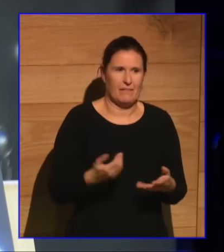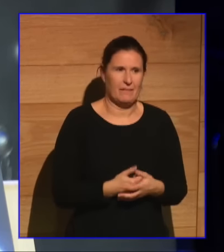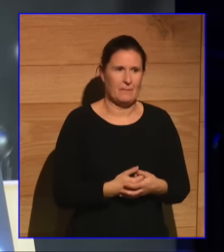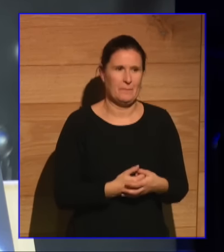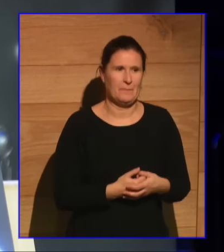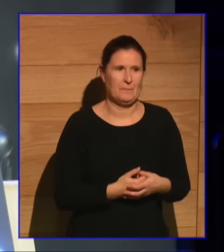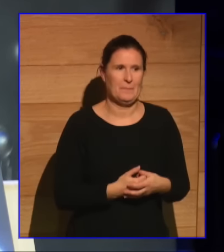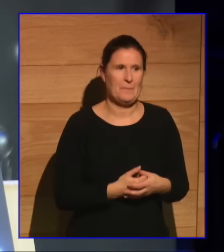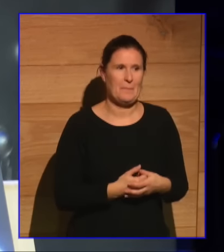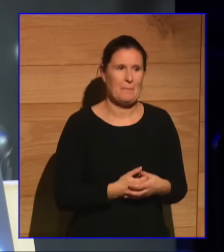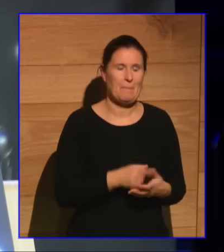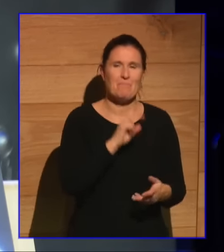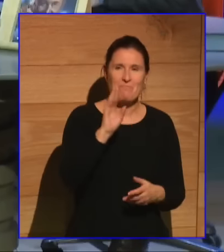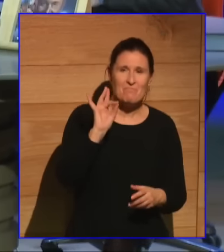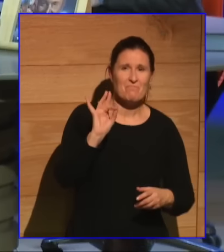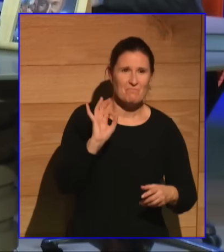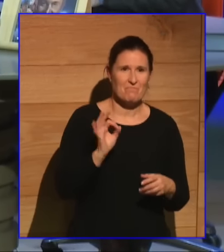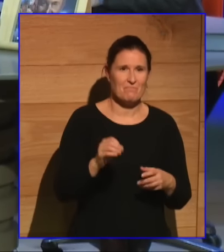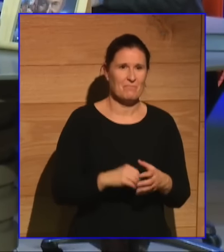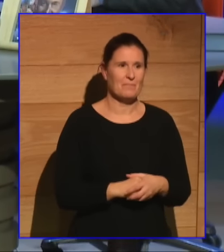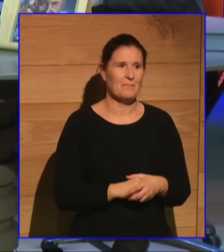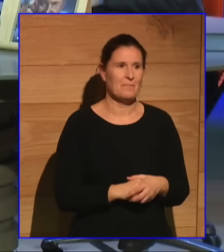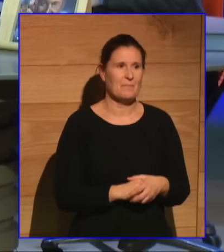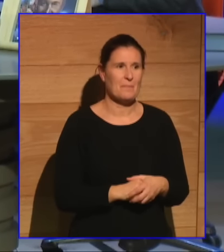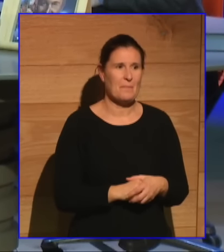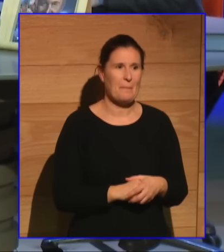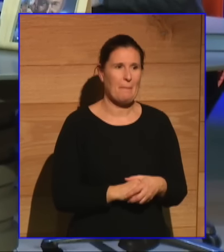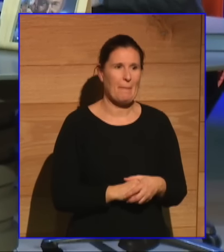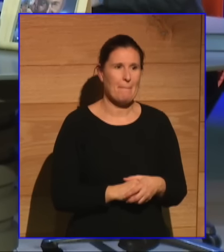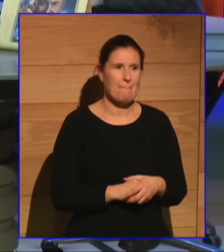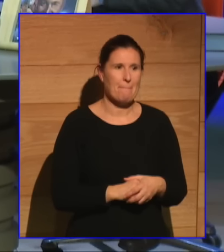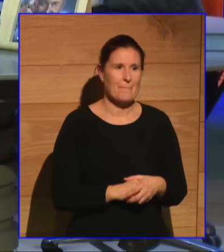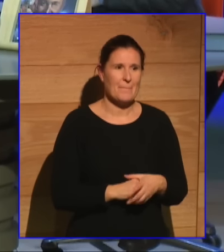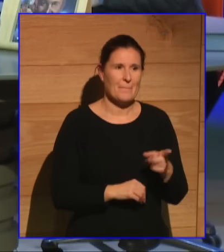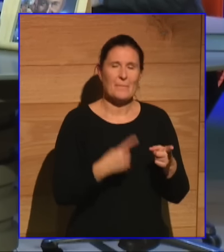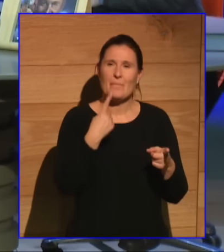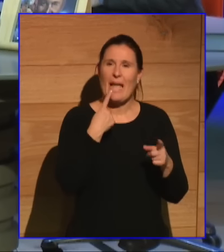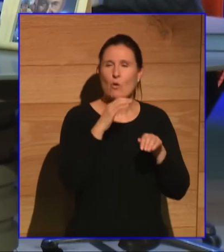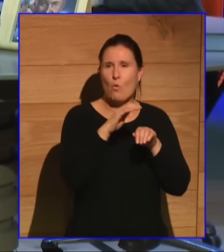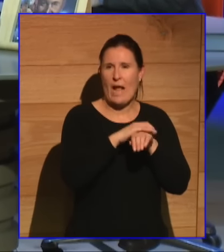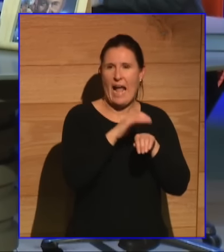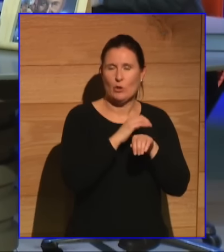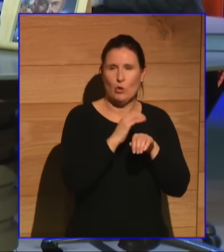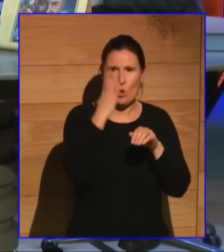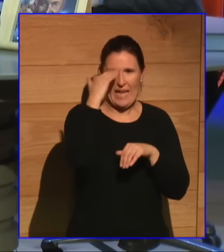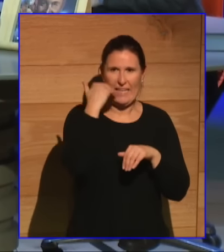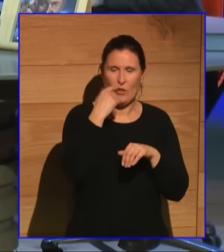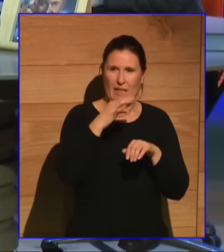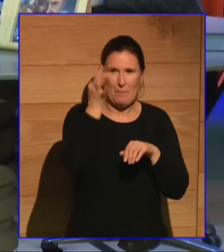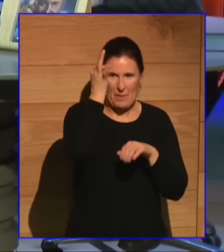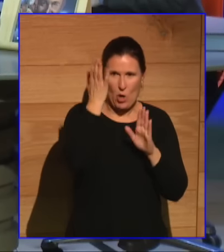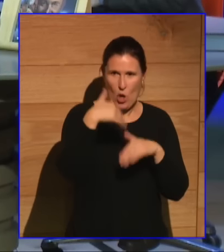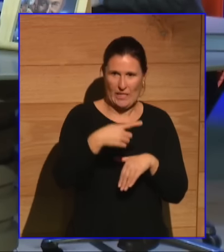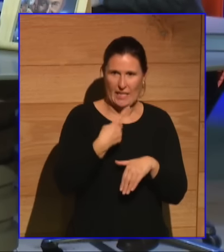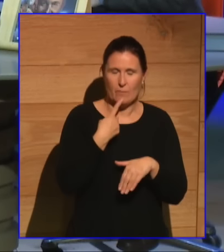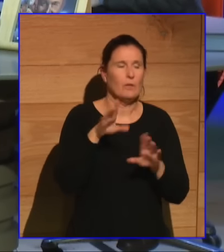tirita. Chungos. Sí. No me sale bien. O sea, no me viene el nombre. El gato egipcio se llama. Vale, pero en cualquier caso yo haría lo mismo, ¿eh? Traedme un calvo.